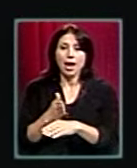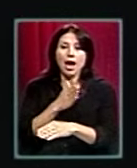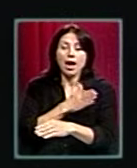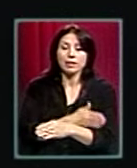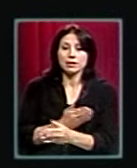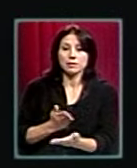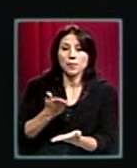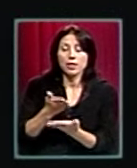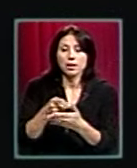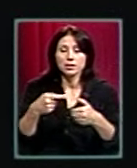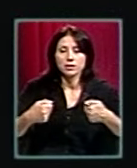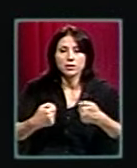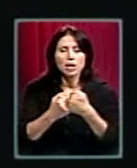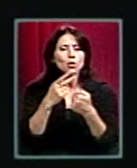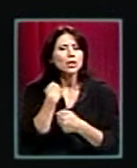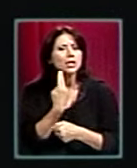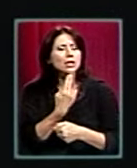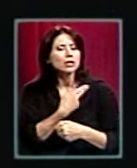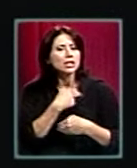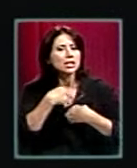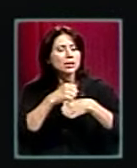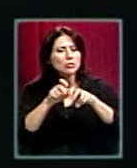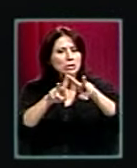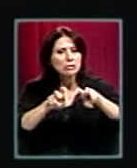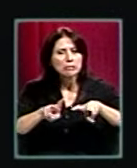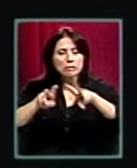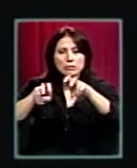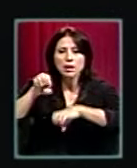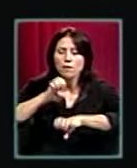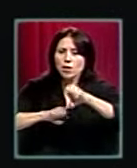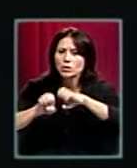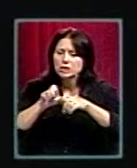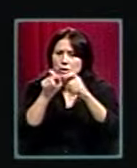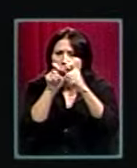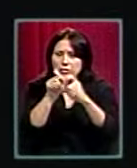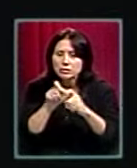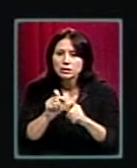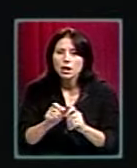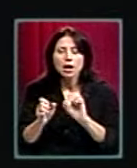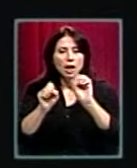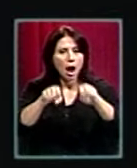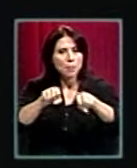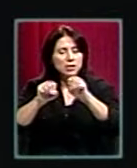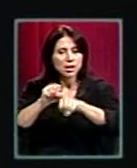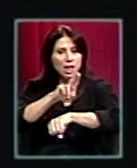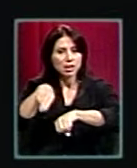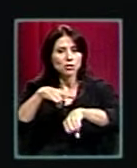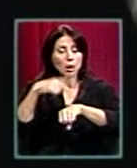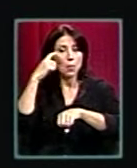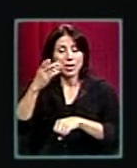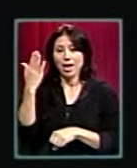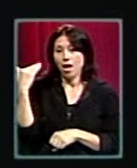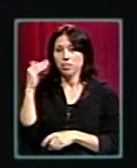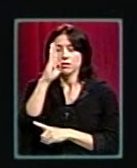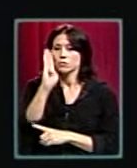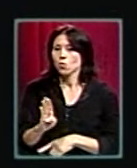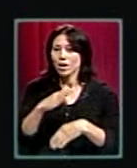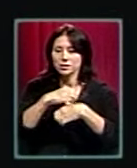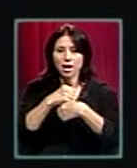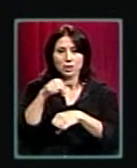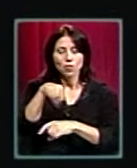plantearlo, hicimos una evaluación muy minuciosa de las capacidades nacionales para lograr esto, puesto que nunca se ha hecho en el país.